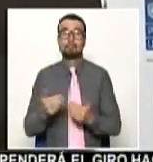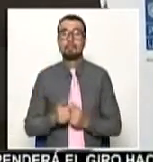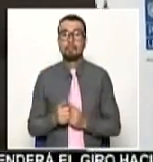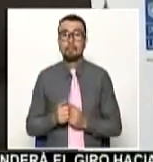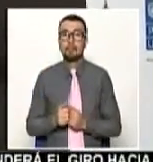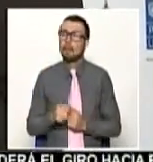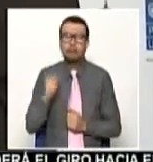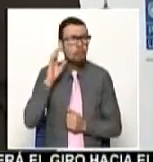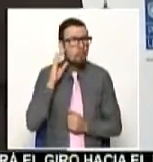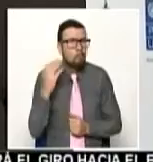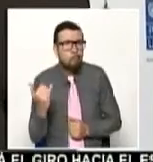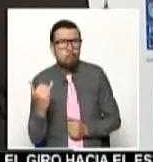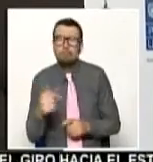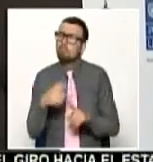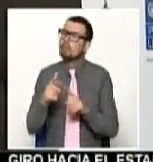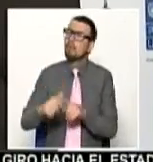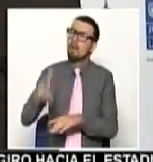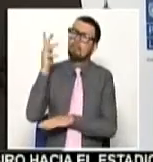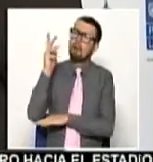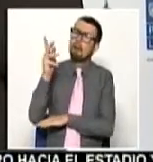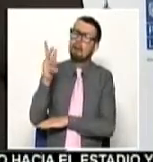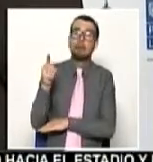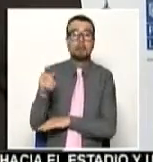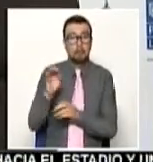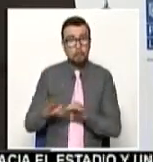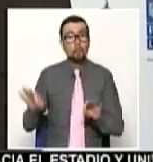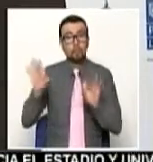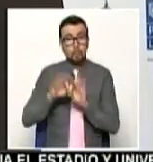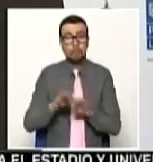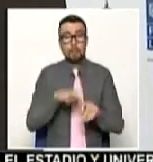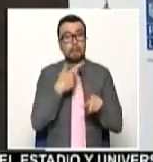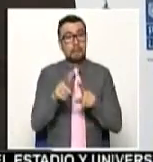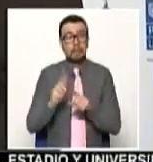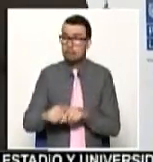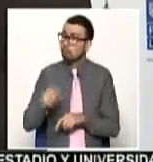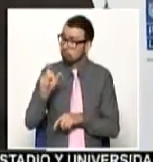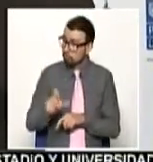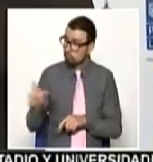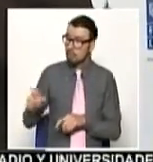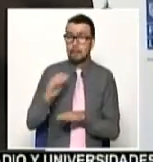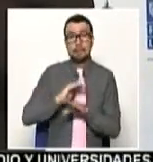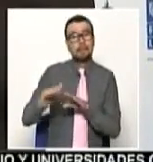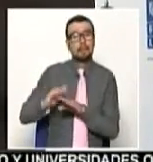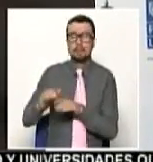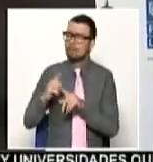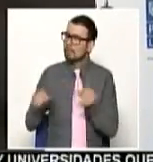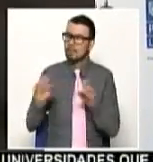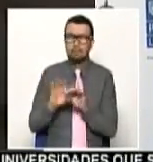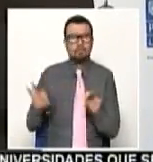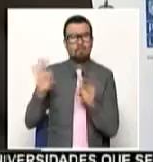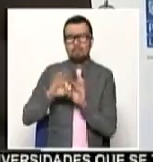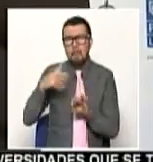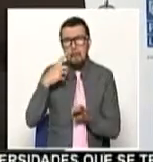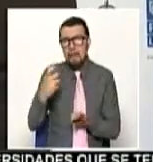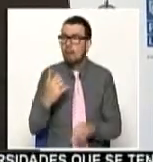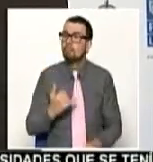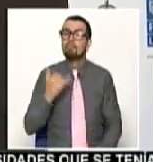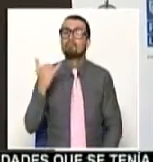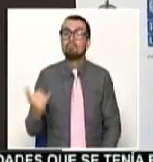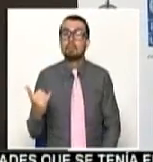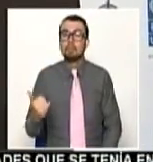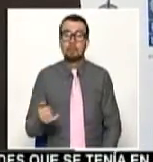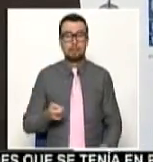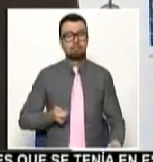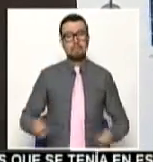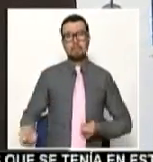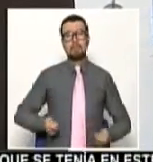escuchado ponencias bastante importantes de diferentes personas que han sido invitados, pero lo más importante, las herramientas que les